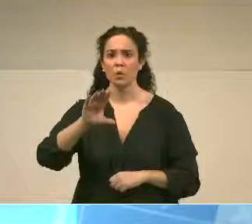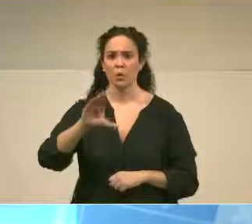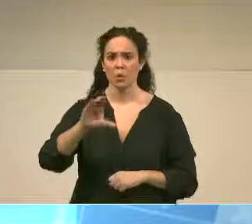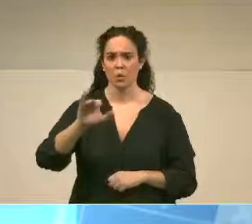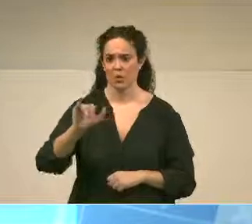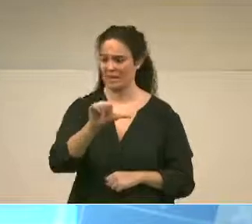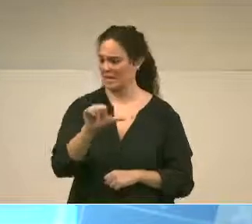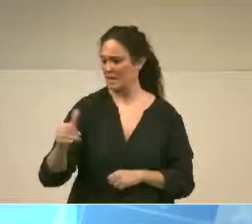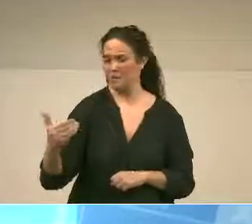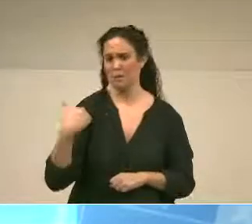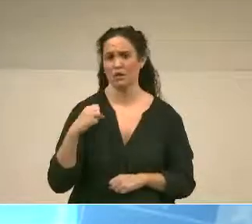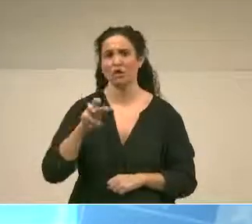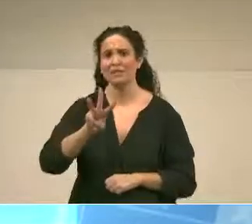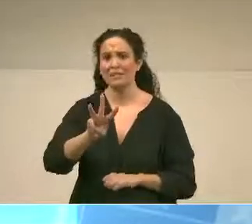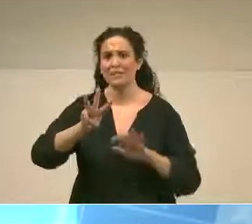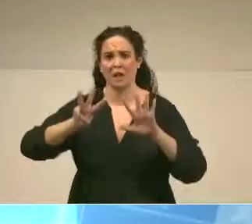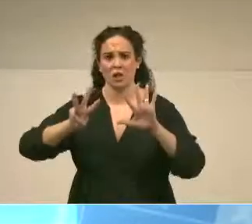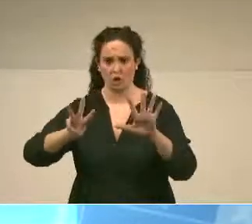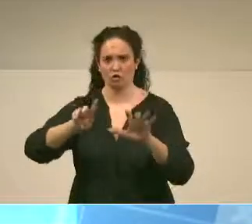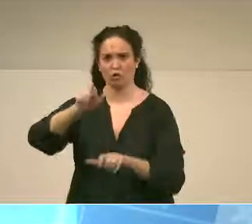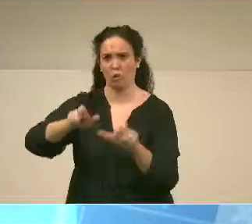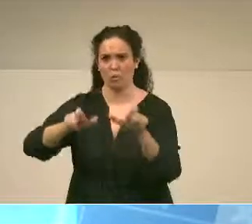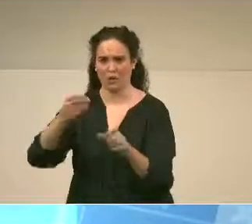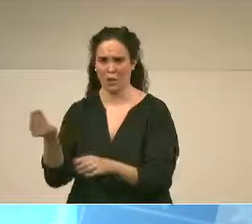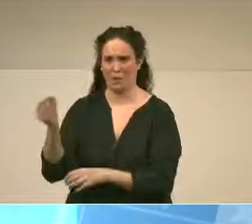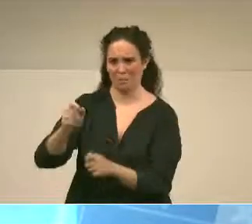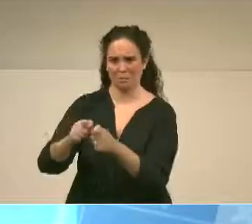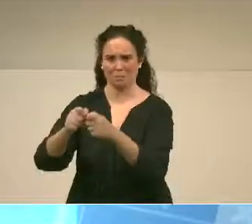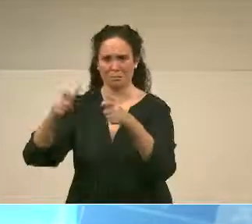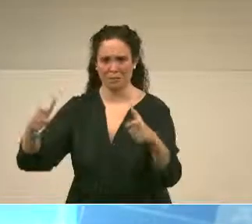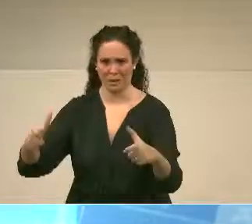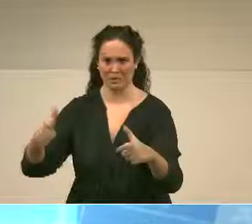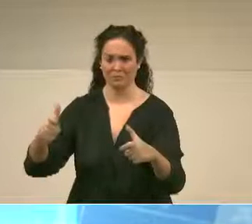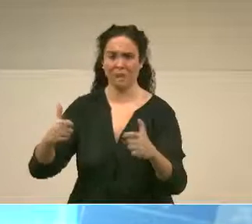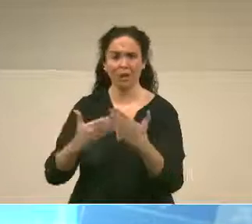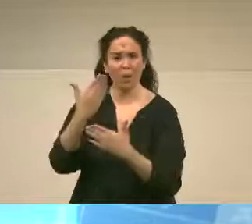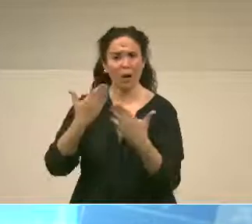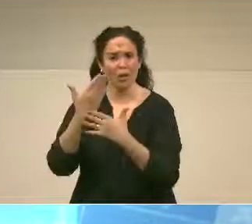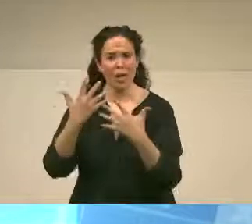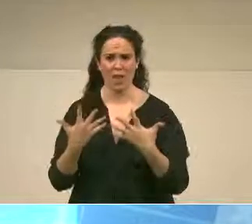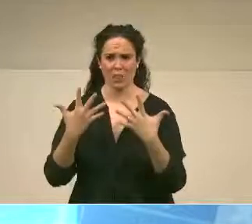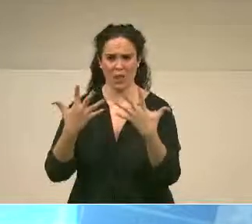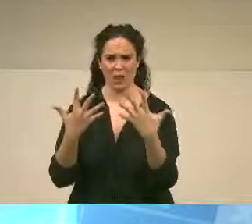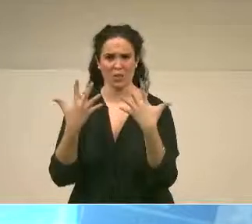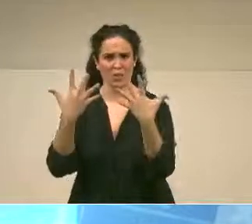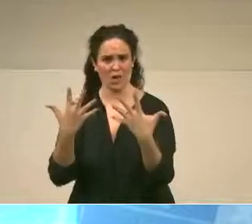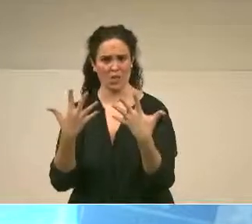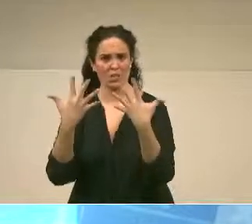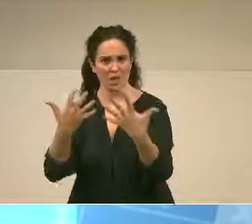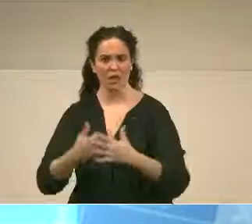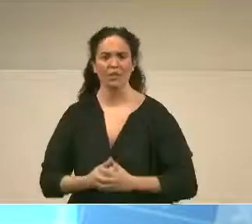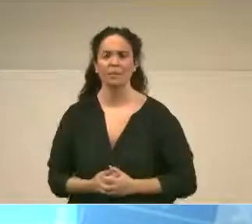en la última semana, con 10 ingresos de media al día en estas unidades de críticos. Tenemos más de